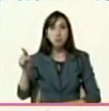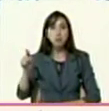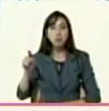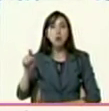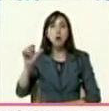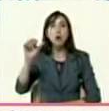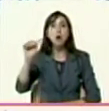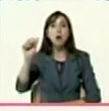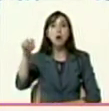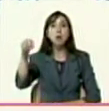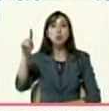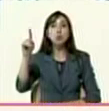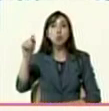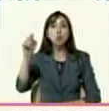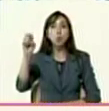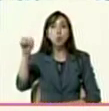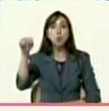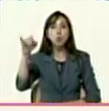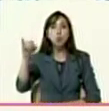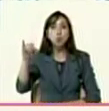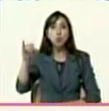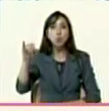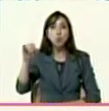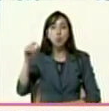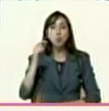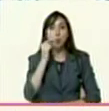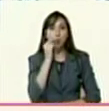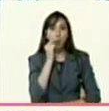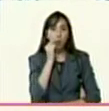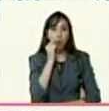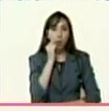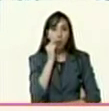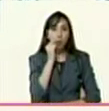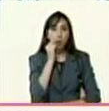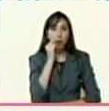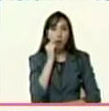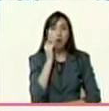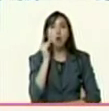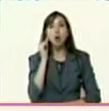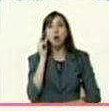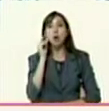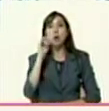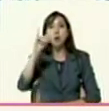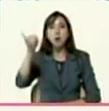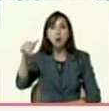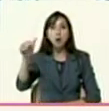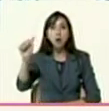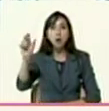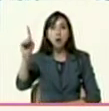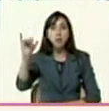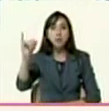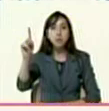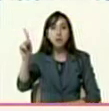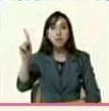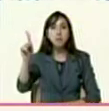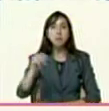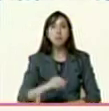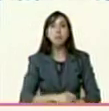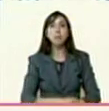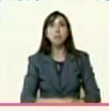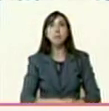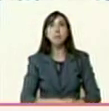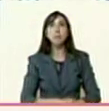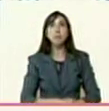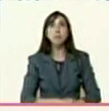Antonio, José Ignacio González Álvarez, Yadik Jalac Reyes, Rafael